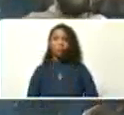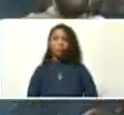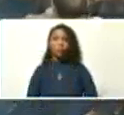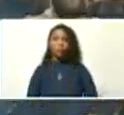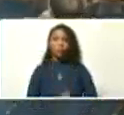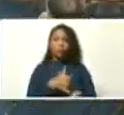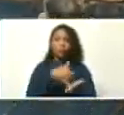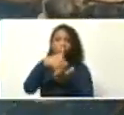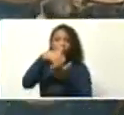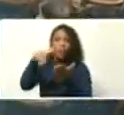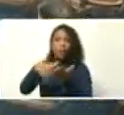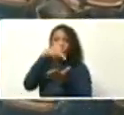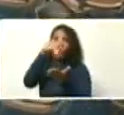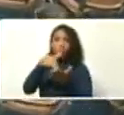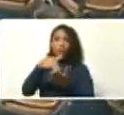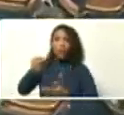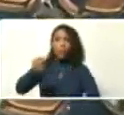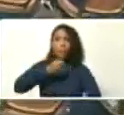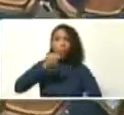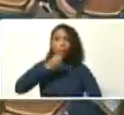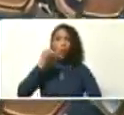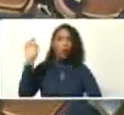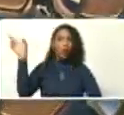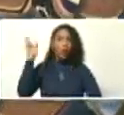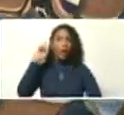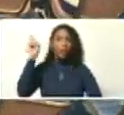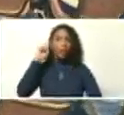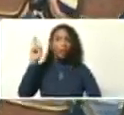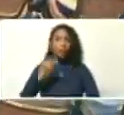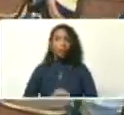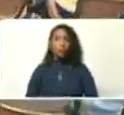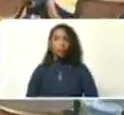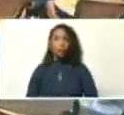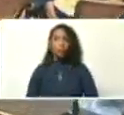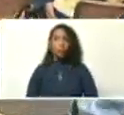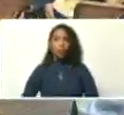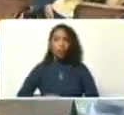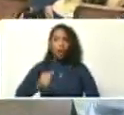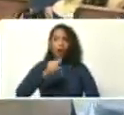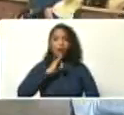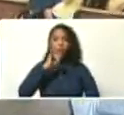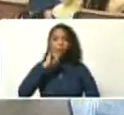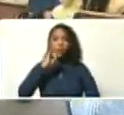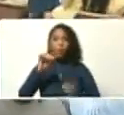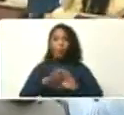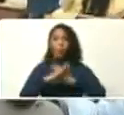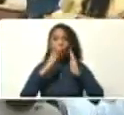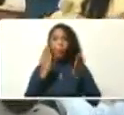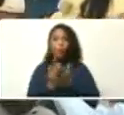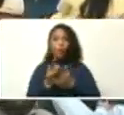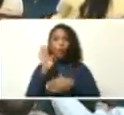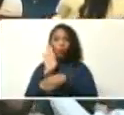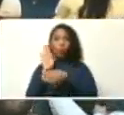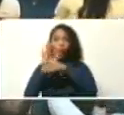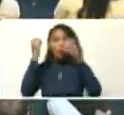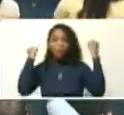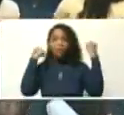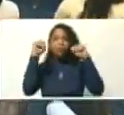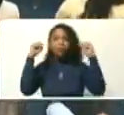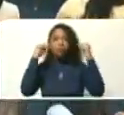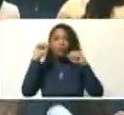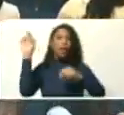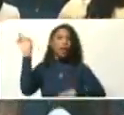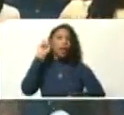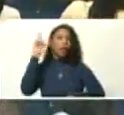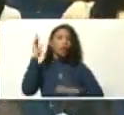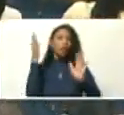Premio Nacional de Periodismo en Radio al Noticiero Mundial por preservar el ejercicio del periodismo radiofónico